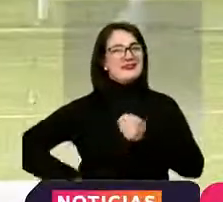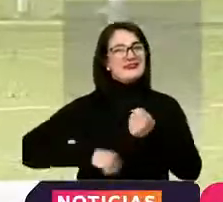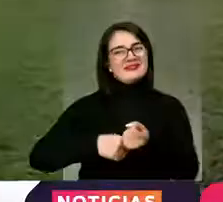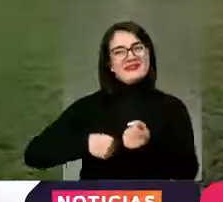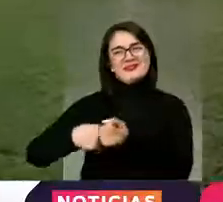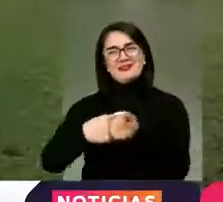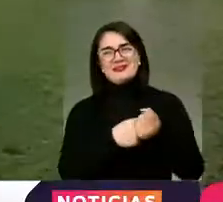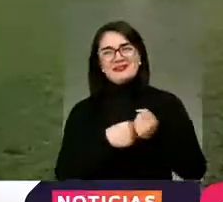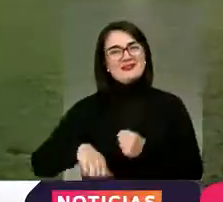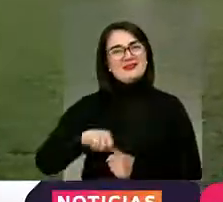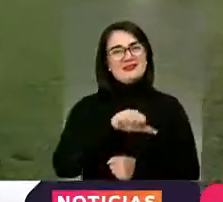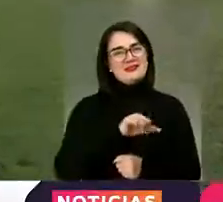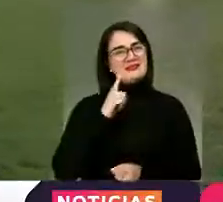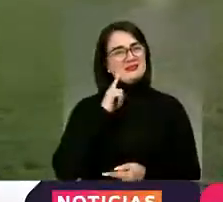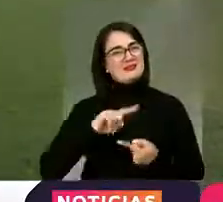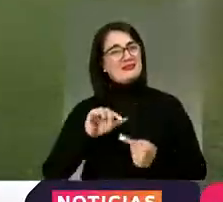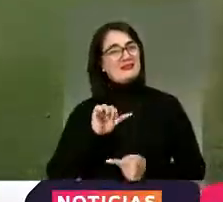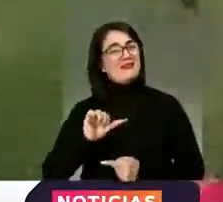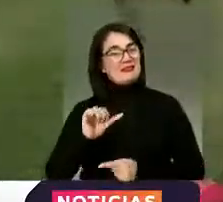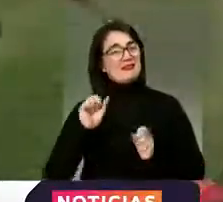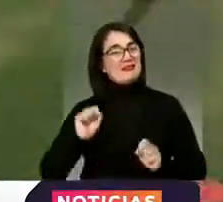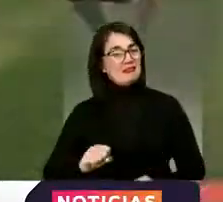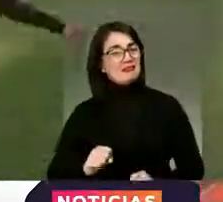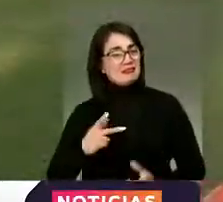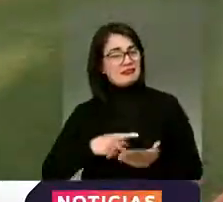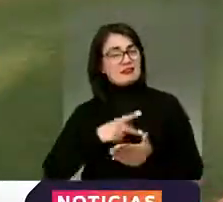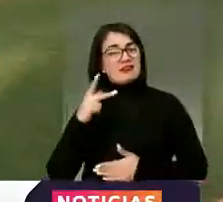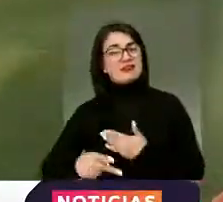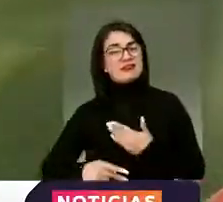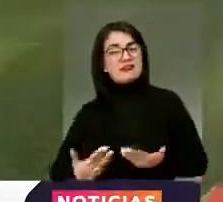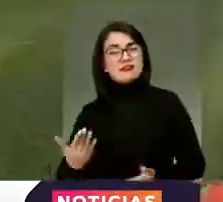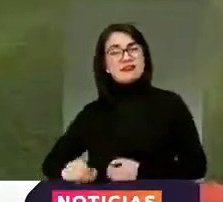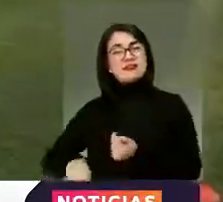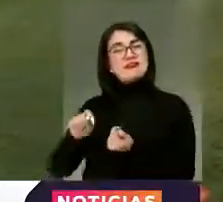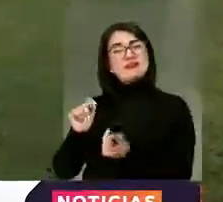femenino, demostrando que sin dudas es un proyecto en el que vale la pena invertir y creer.